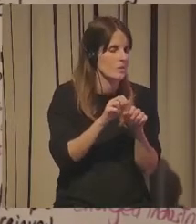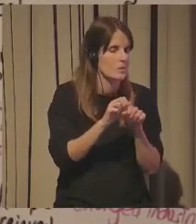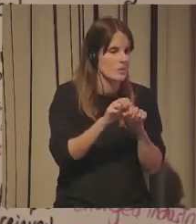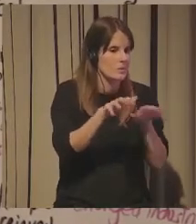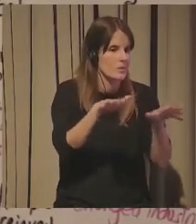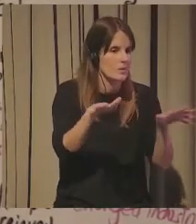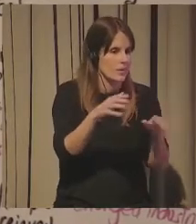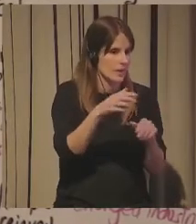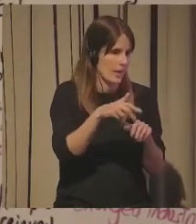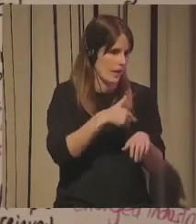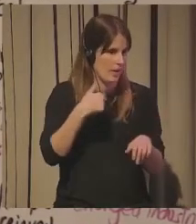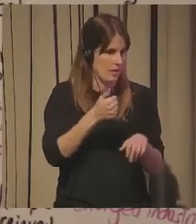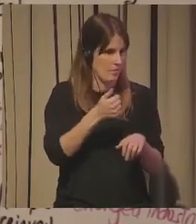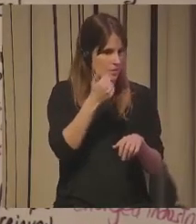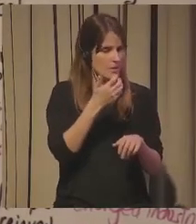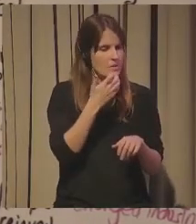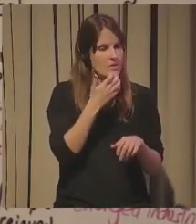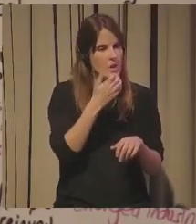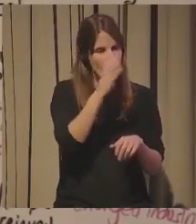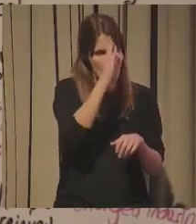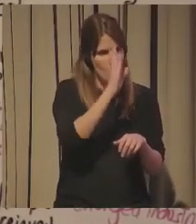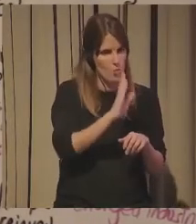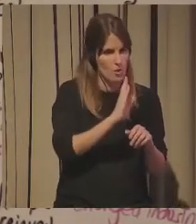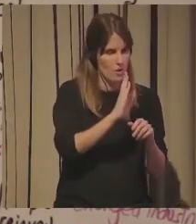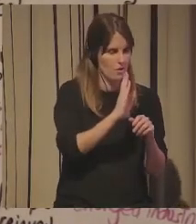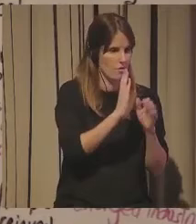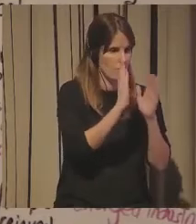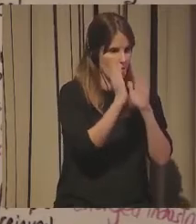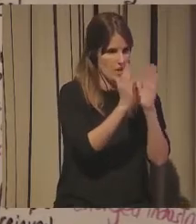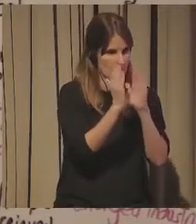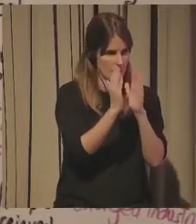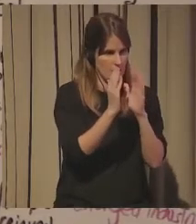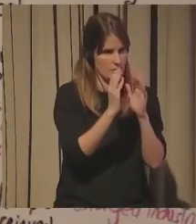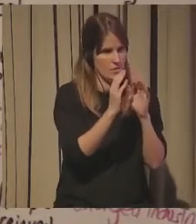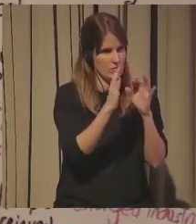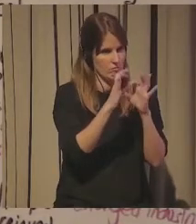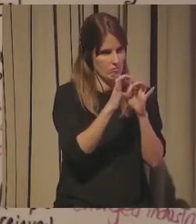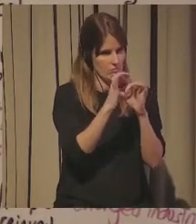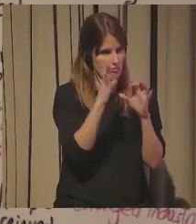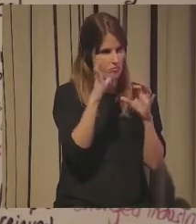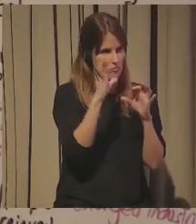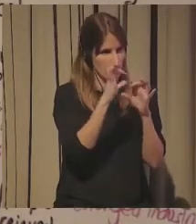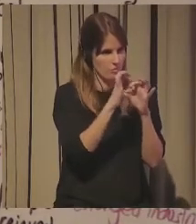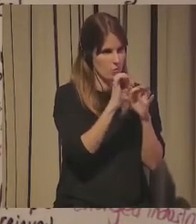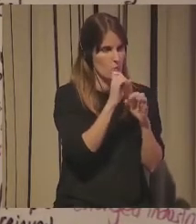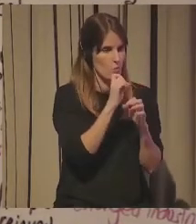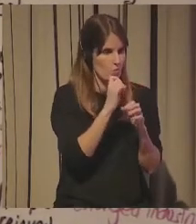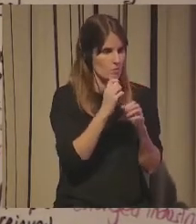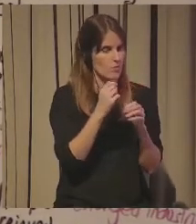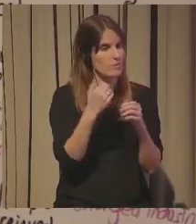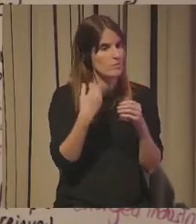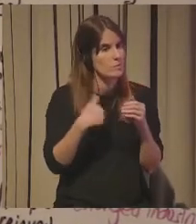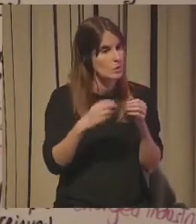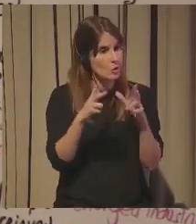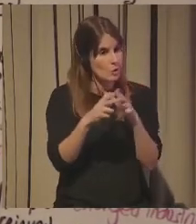de la Luna, podríamos hacer lo mismo con las recesiones. Y los politólogos esperan que algún